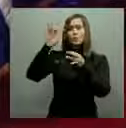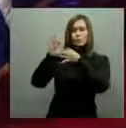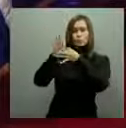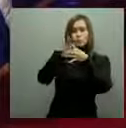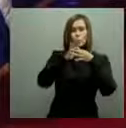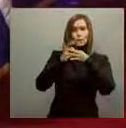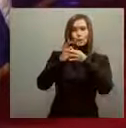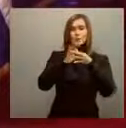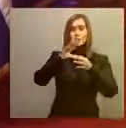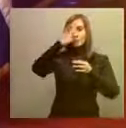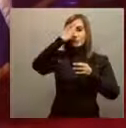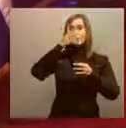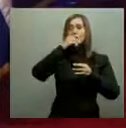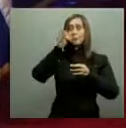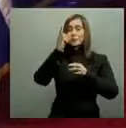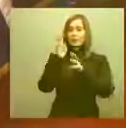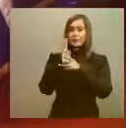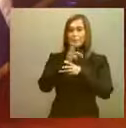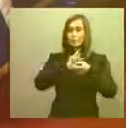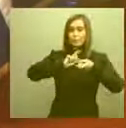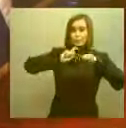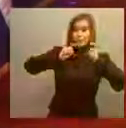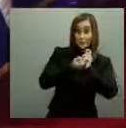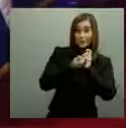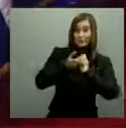a la República Dominicana.